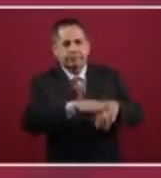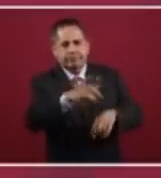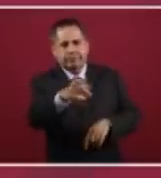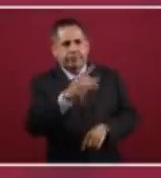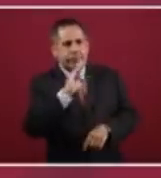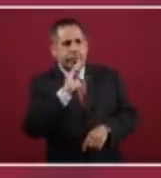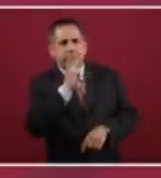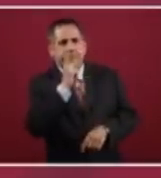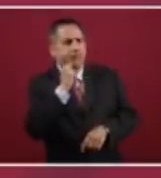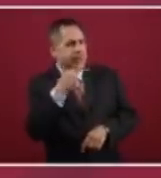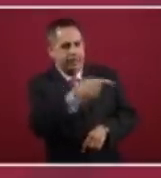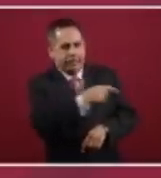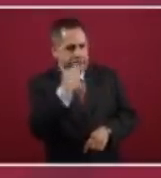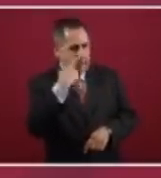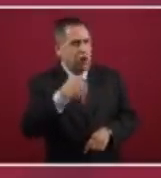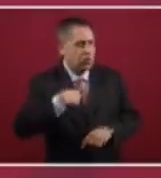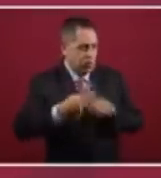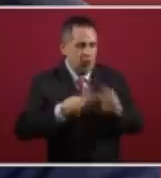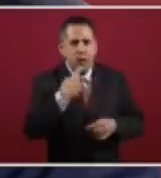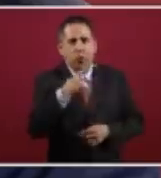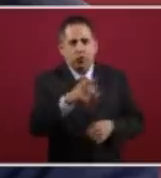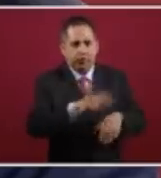con sus papás, con sus abuelos,